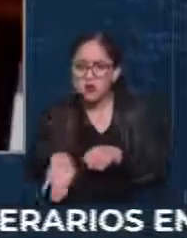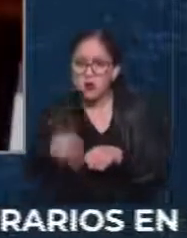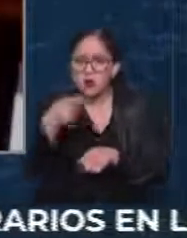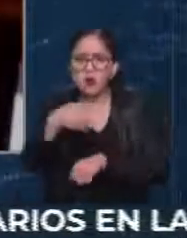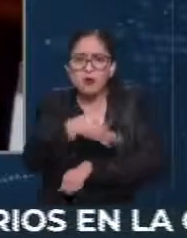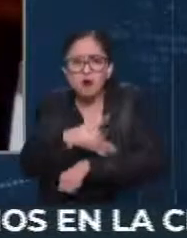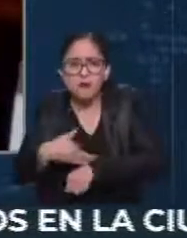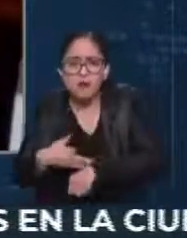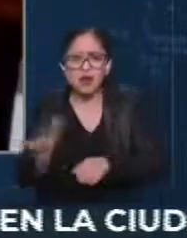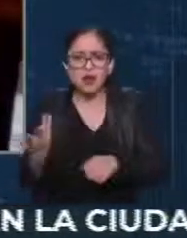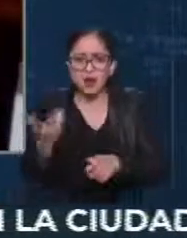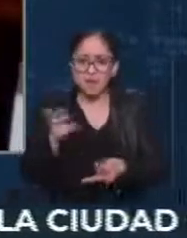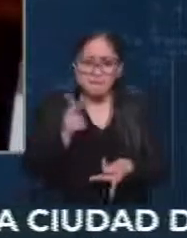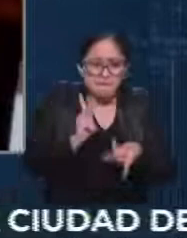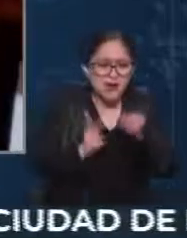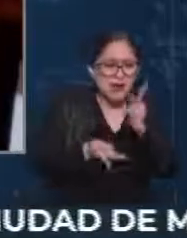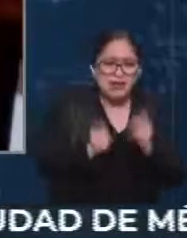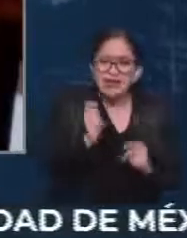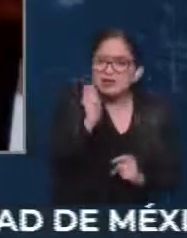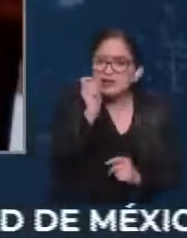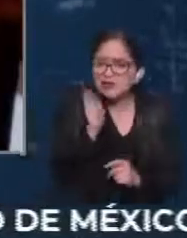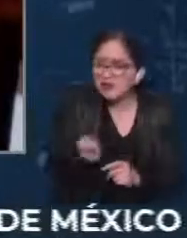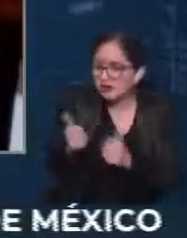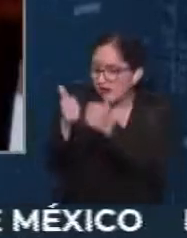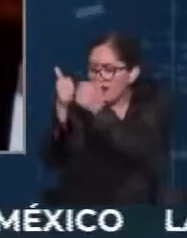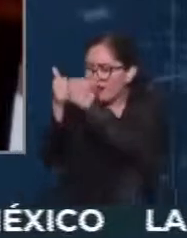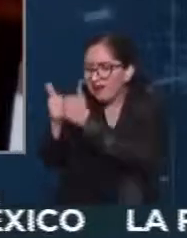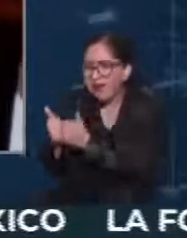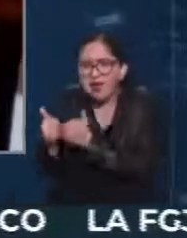confinamiento, cómo aprender a leer,